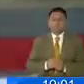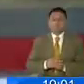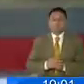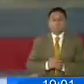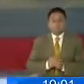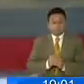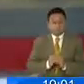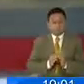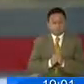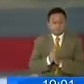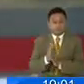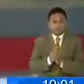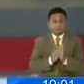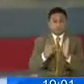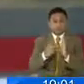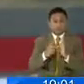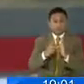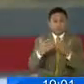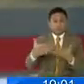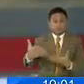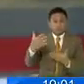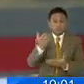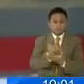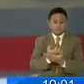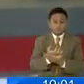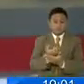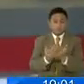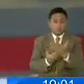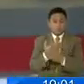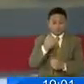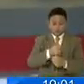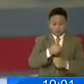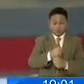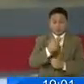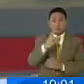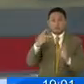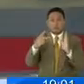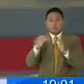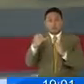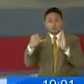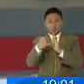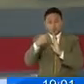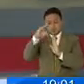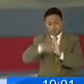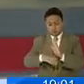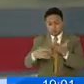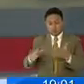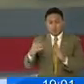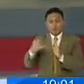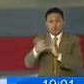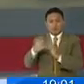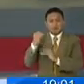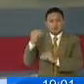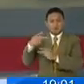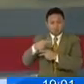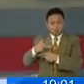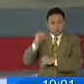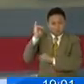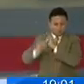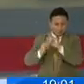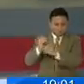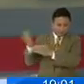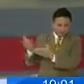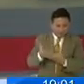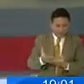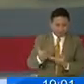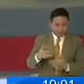Así es, en el eje de política económica, la creación de empleo, reducción de impuestos y las salvaguardas son los temas centrales del diálogo. A continuación, escuchemos